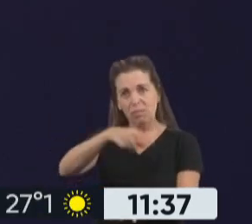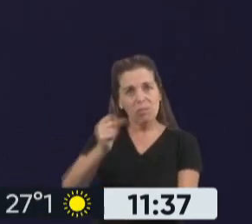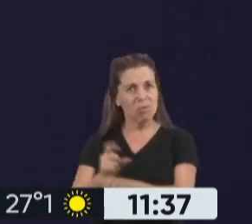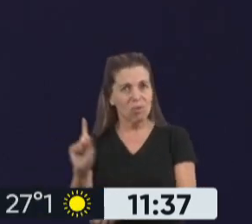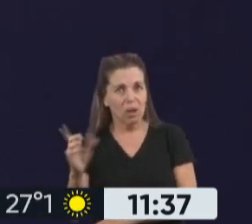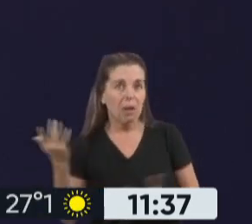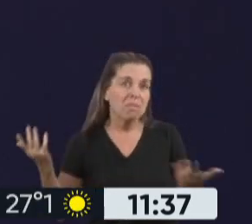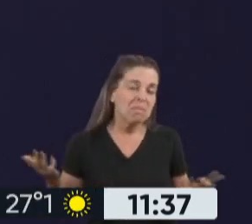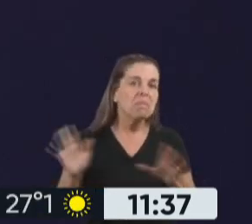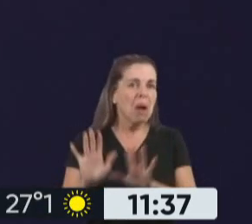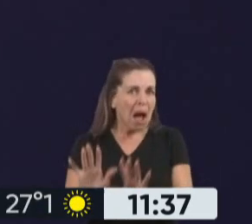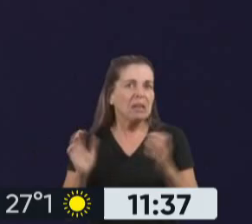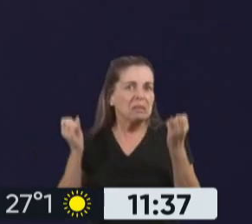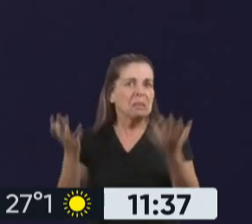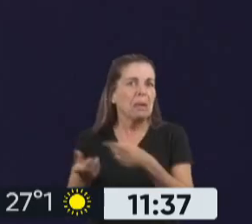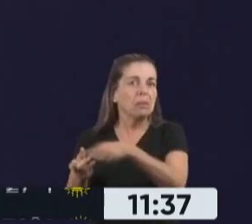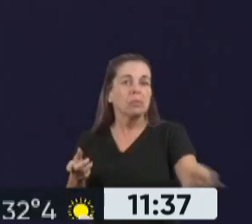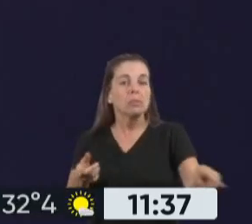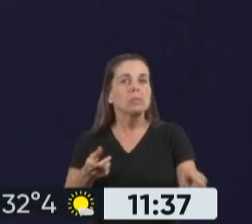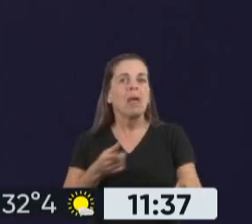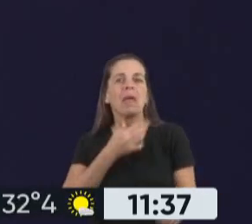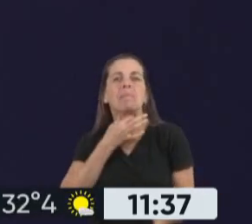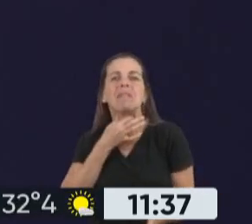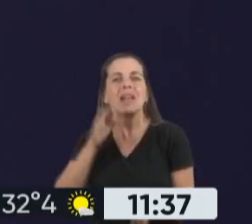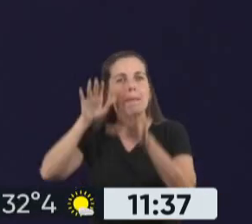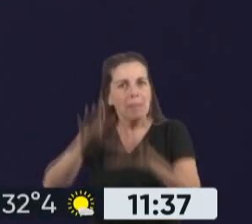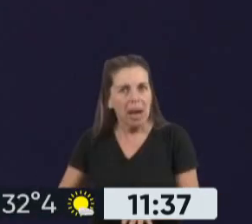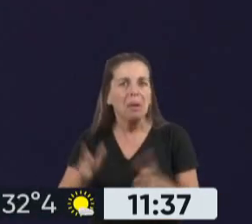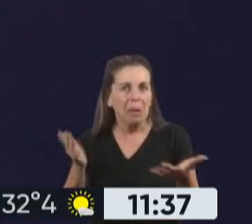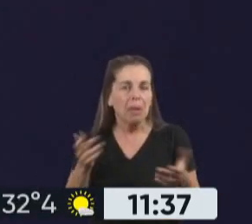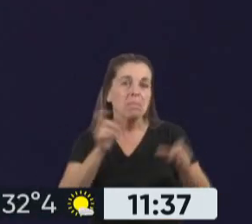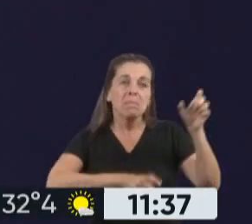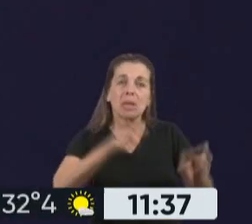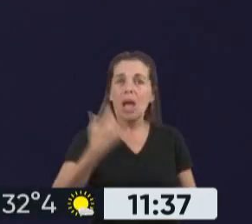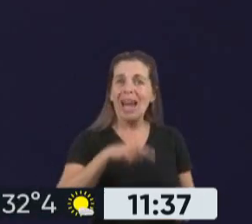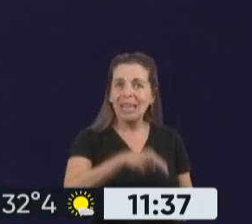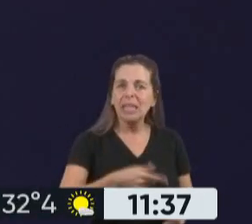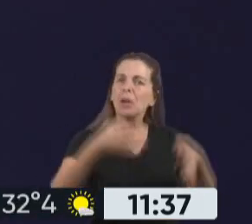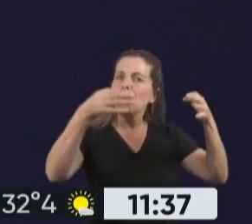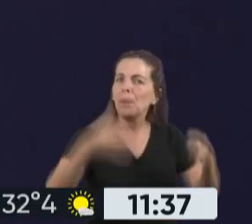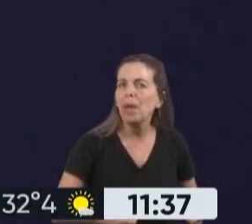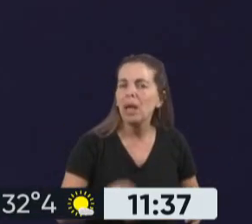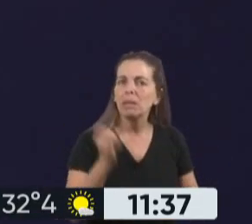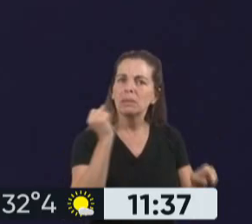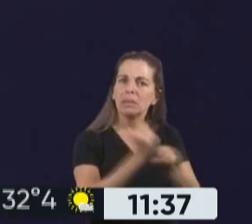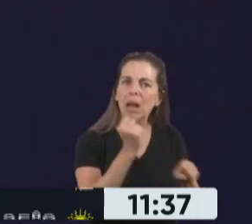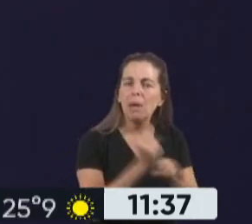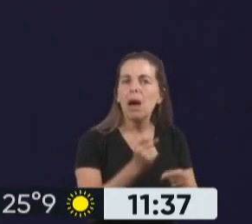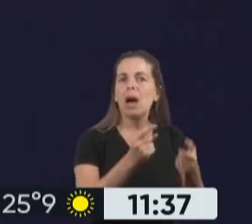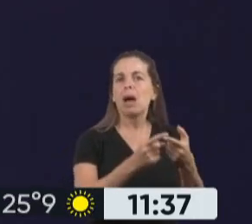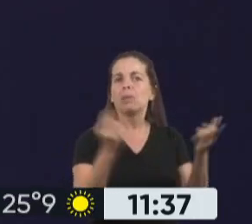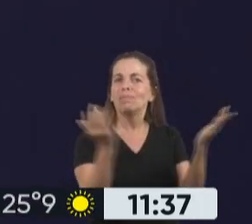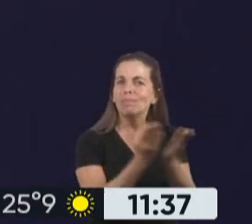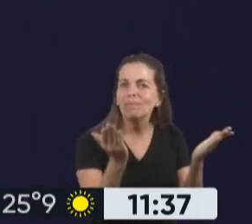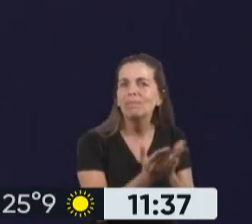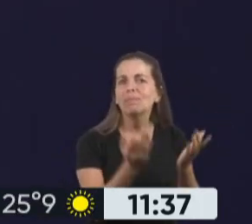Los que pueden darse el lujo de parar, porque los argentinos de bien, los argentinos de trabajo, los argentinos